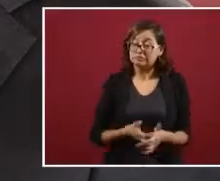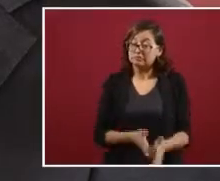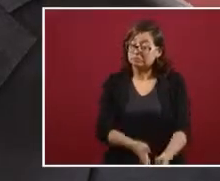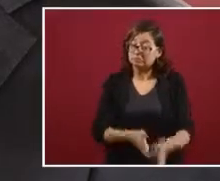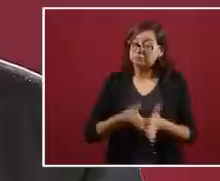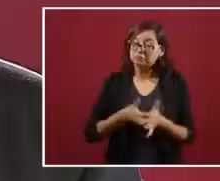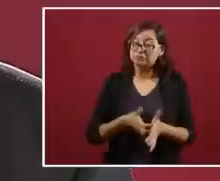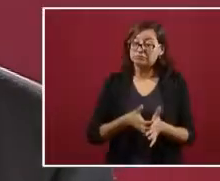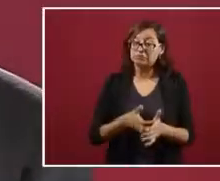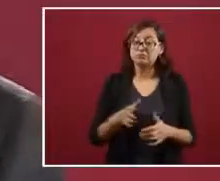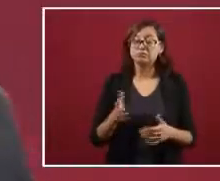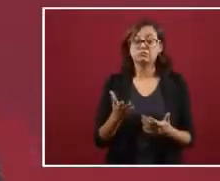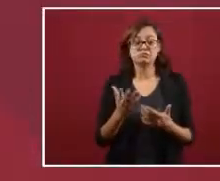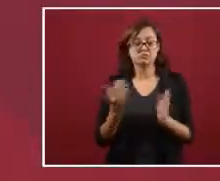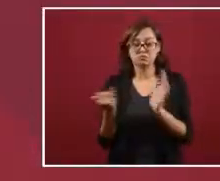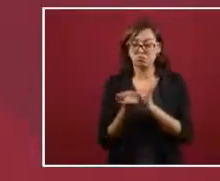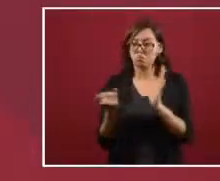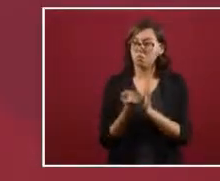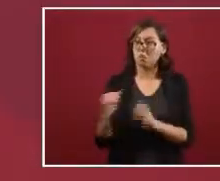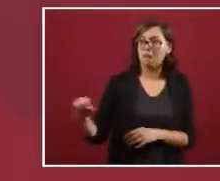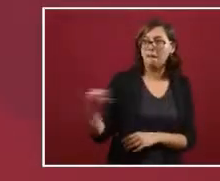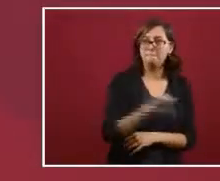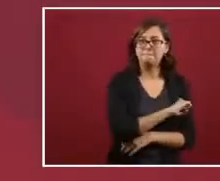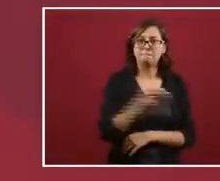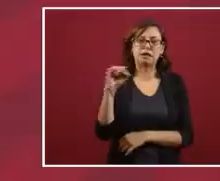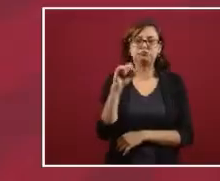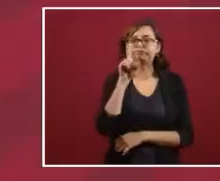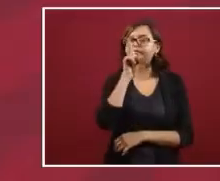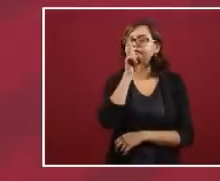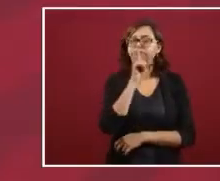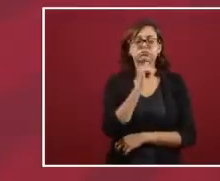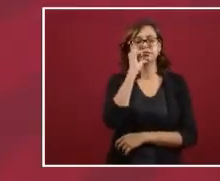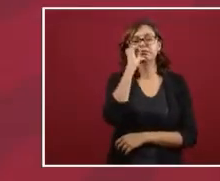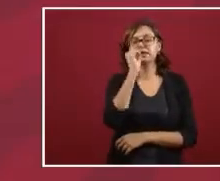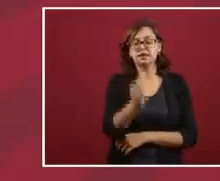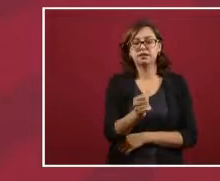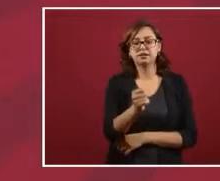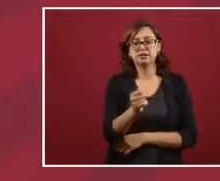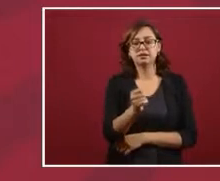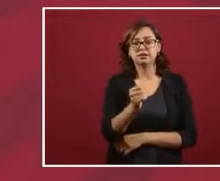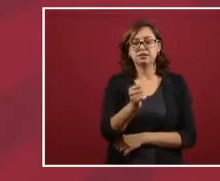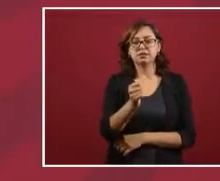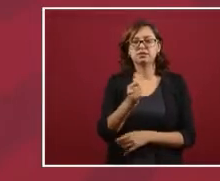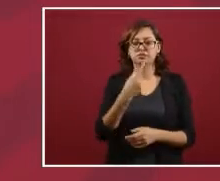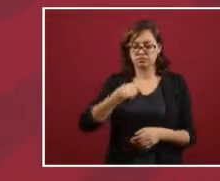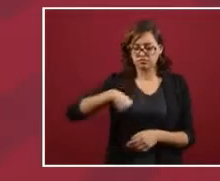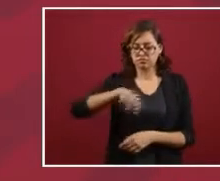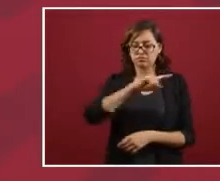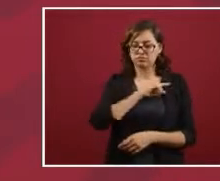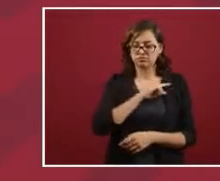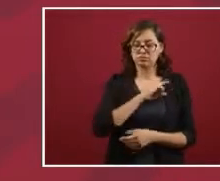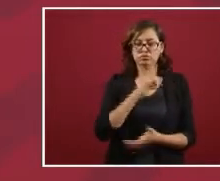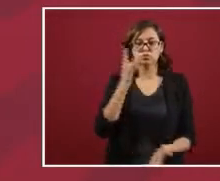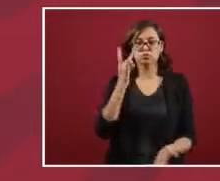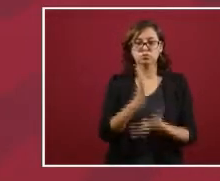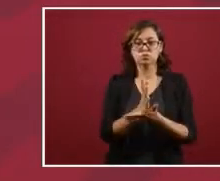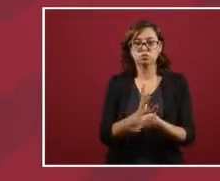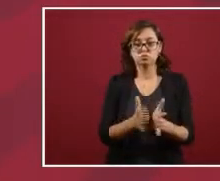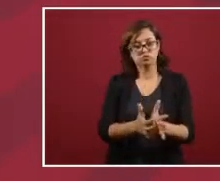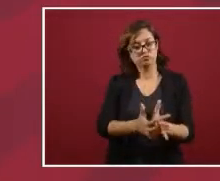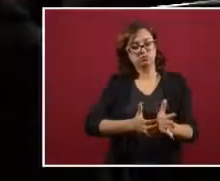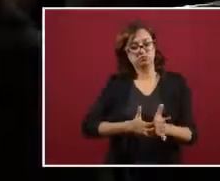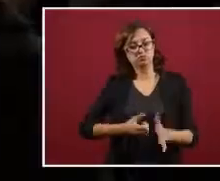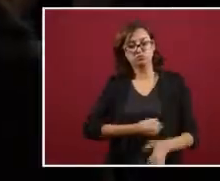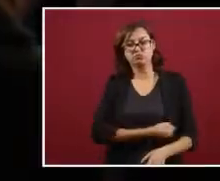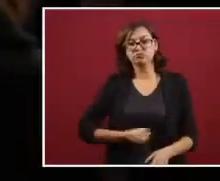Se está financiando el desarrollo, el bienestar con la austeridad y no